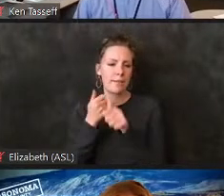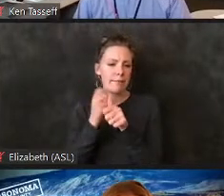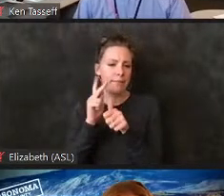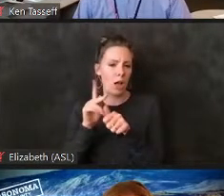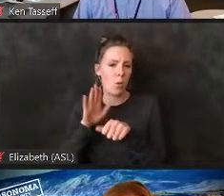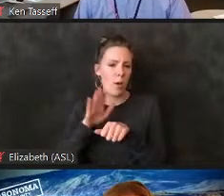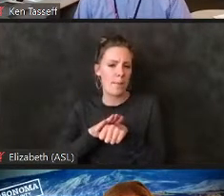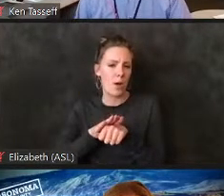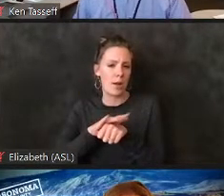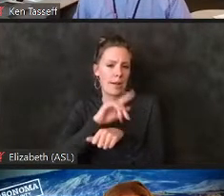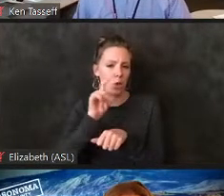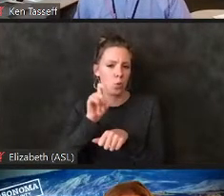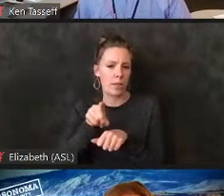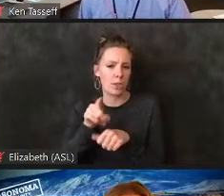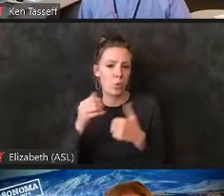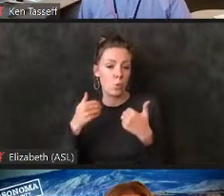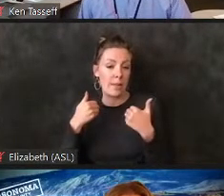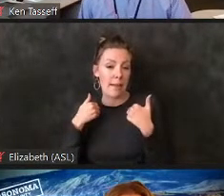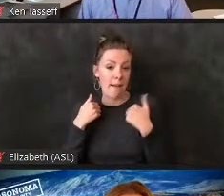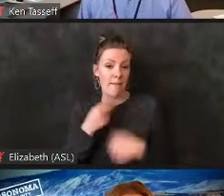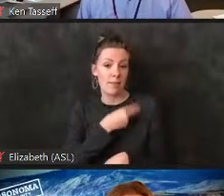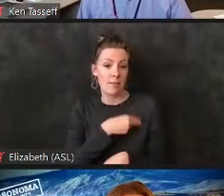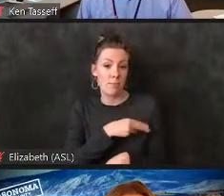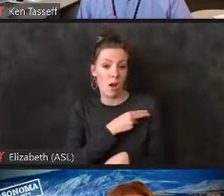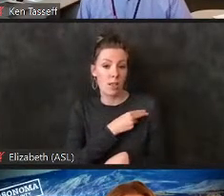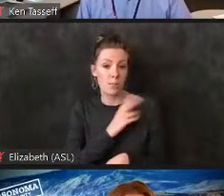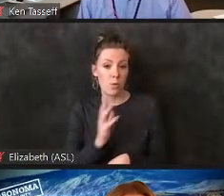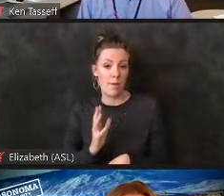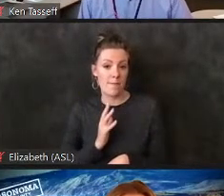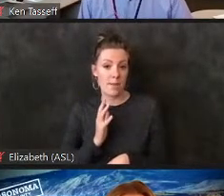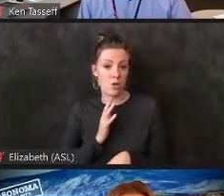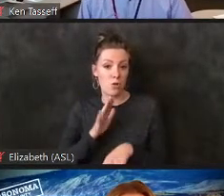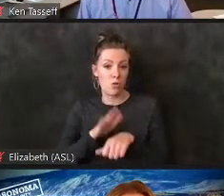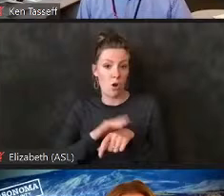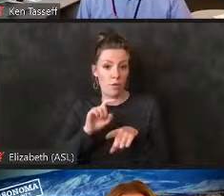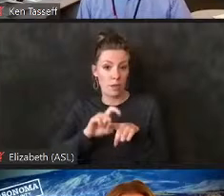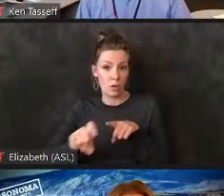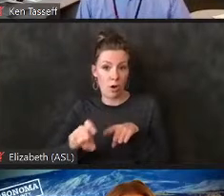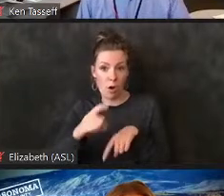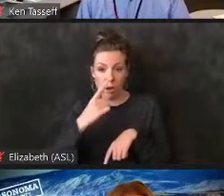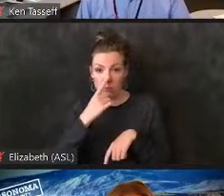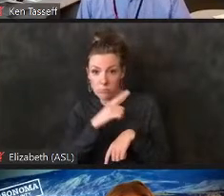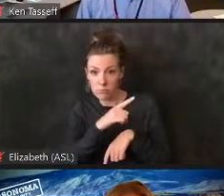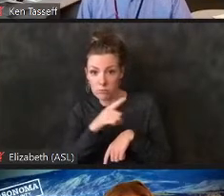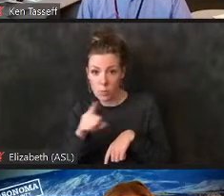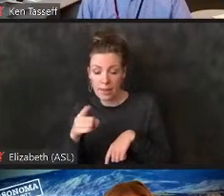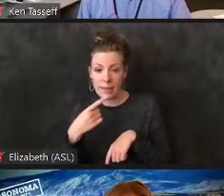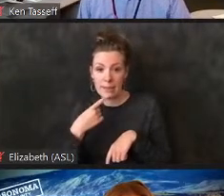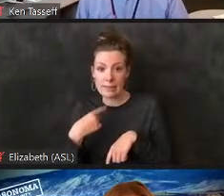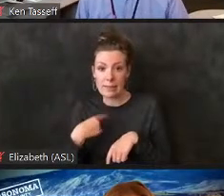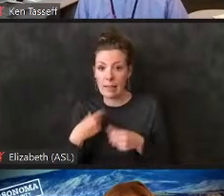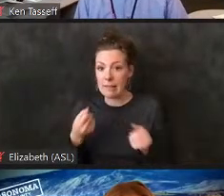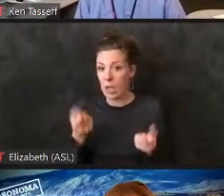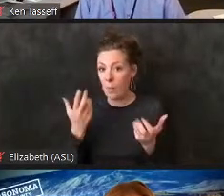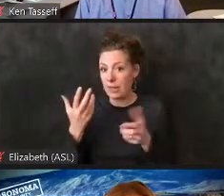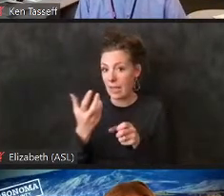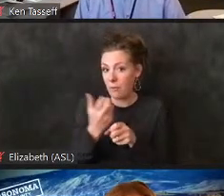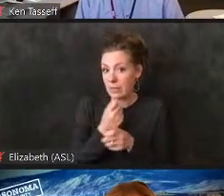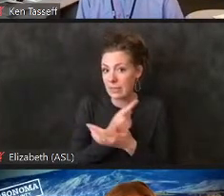We do have some hospital officials here on this call. Can they give us a sense of what they've received this week in terms of doses